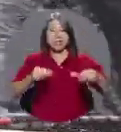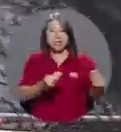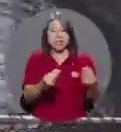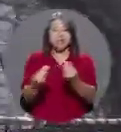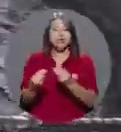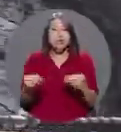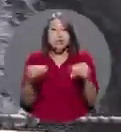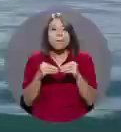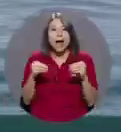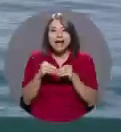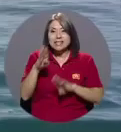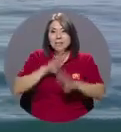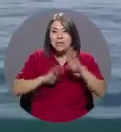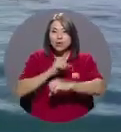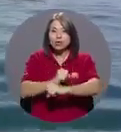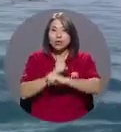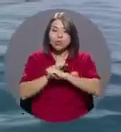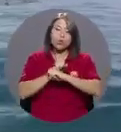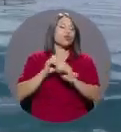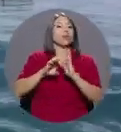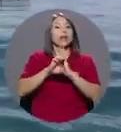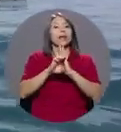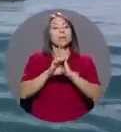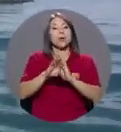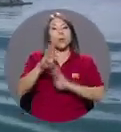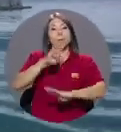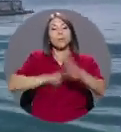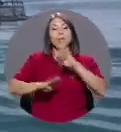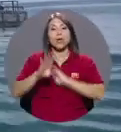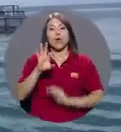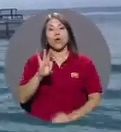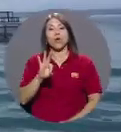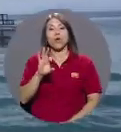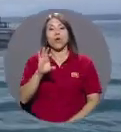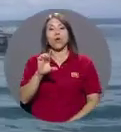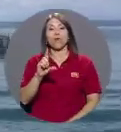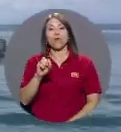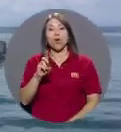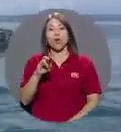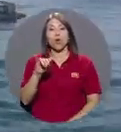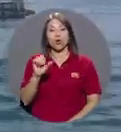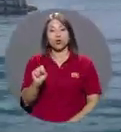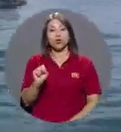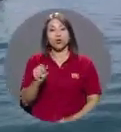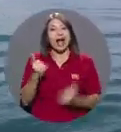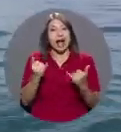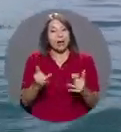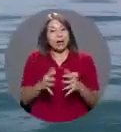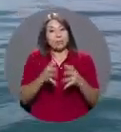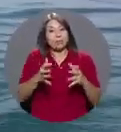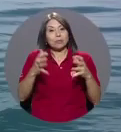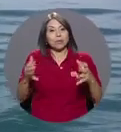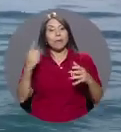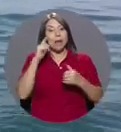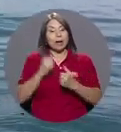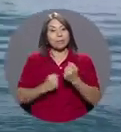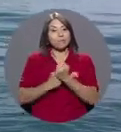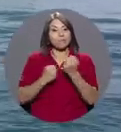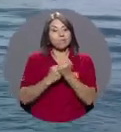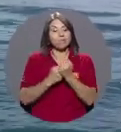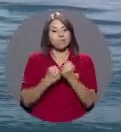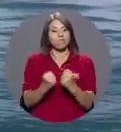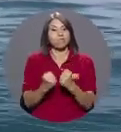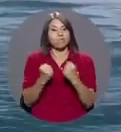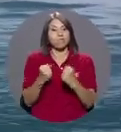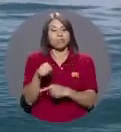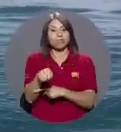producción más bioseguros, como de bioflóculos, se está incrementando mucho para sustentar esta